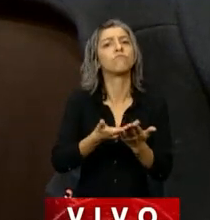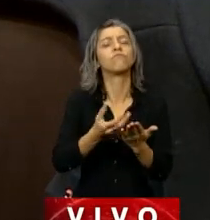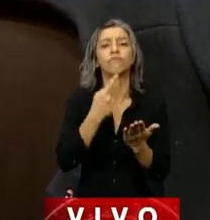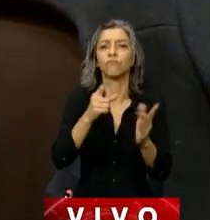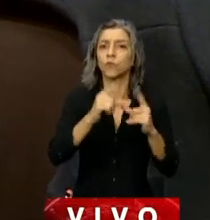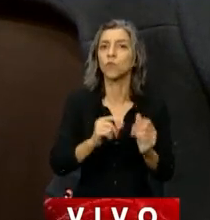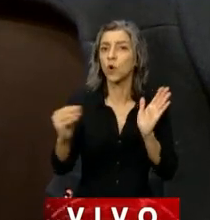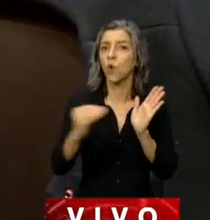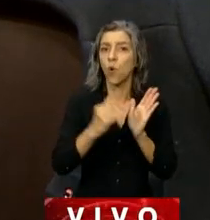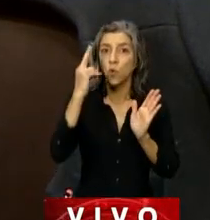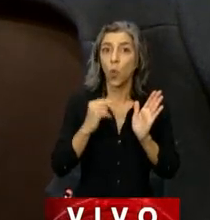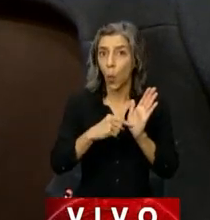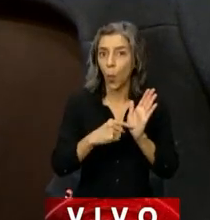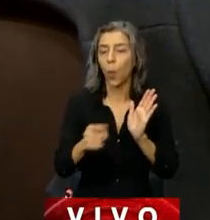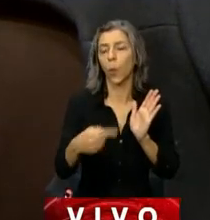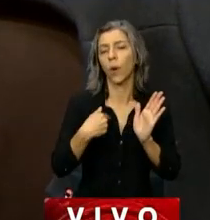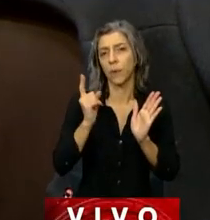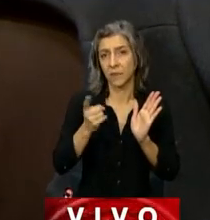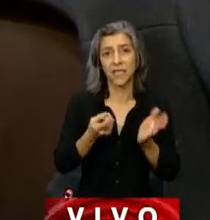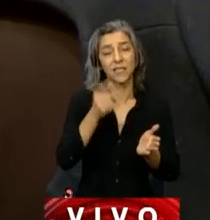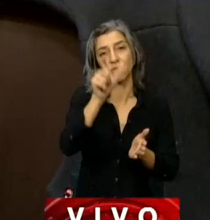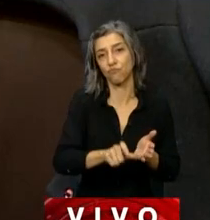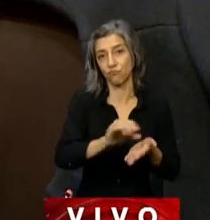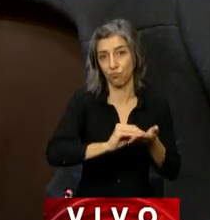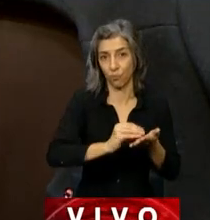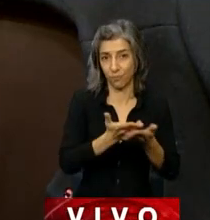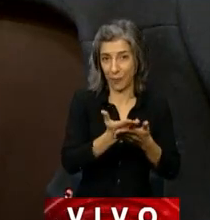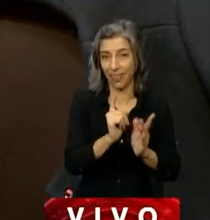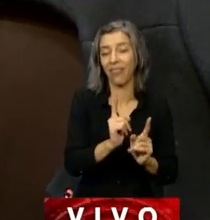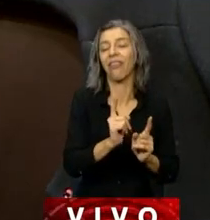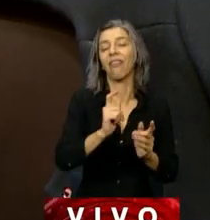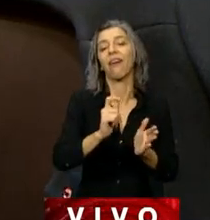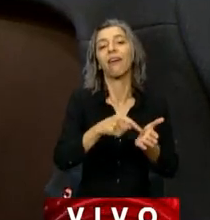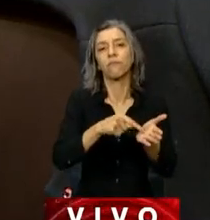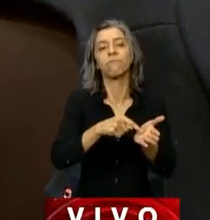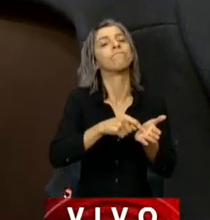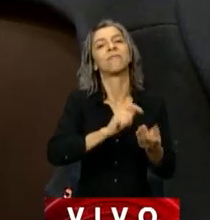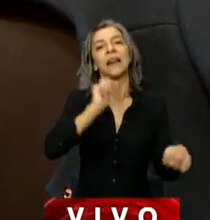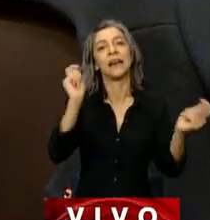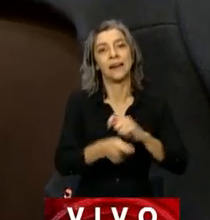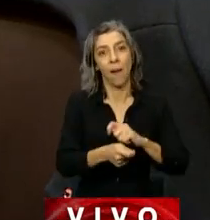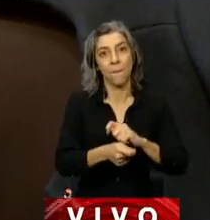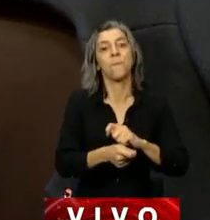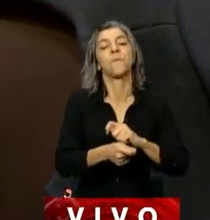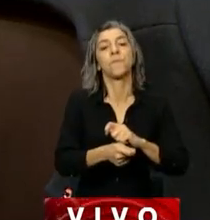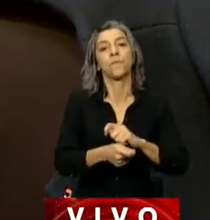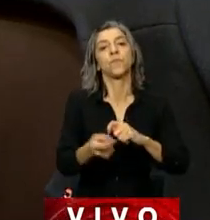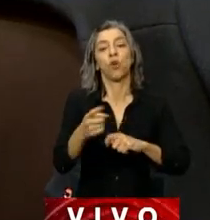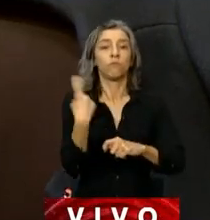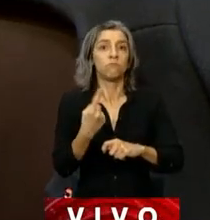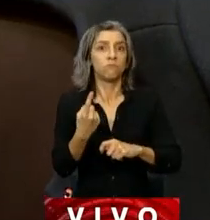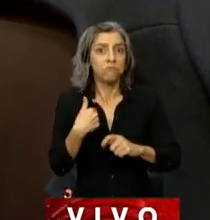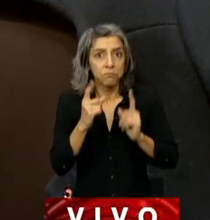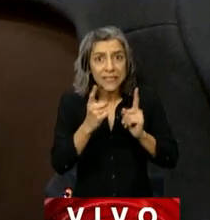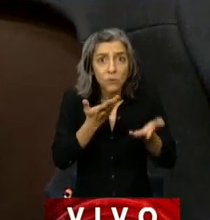a pedido de la diputada autora del proyecto se solicitó un cambio de giro si se hizo el cambio de